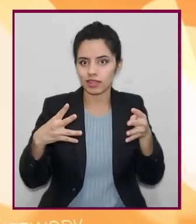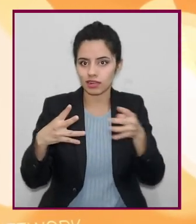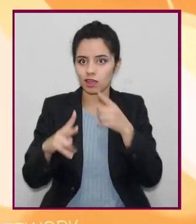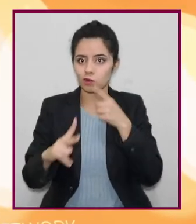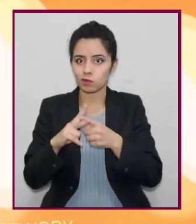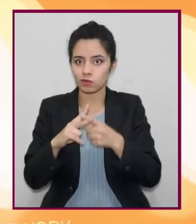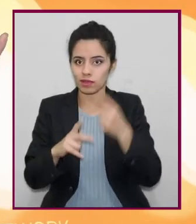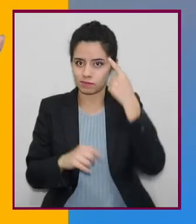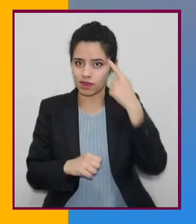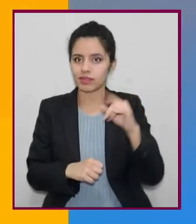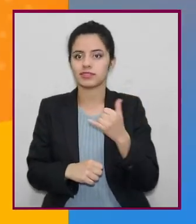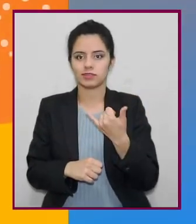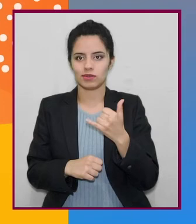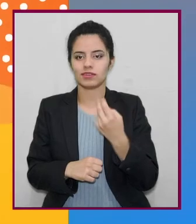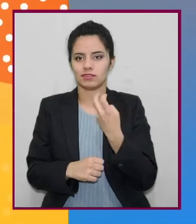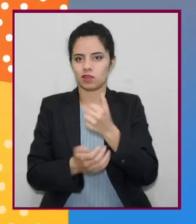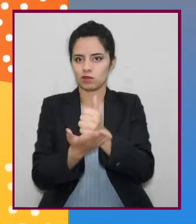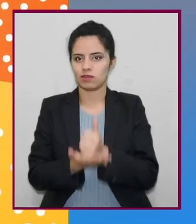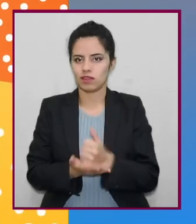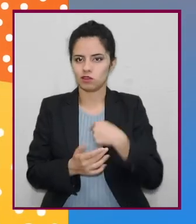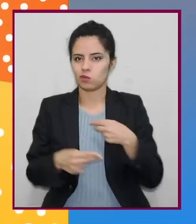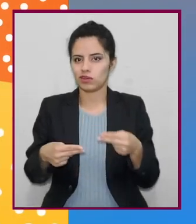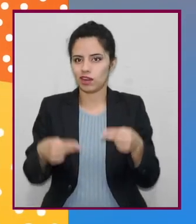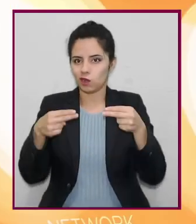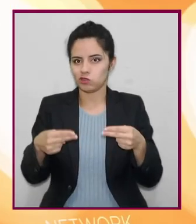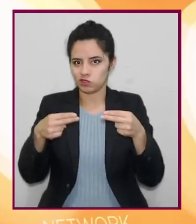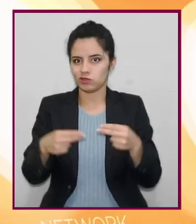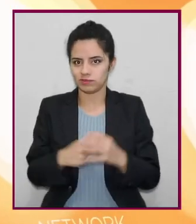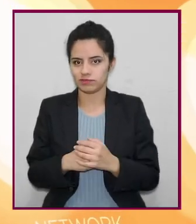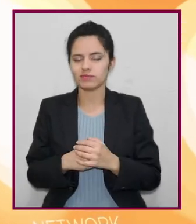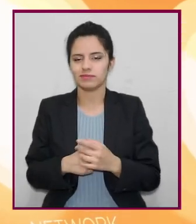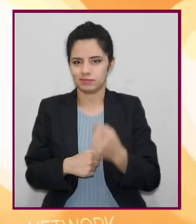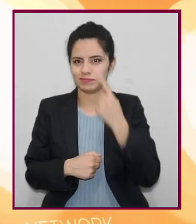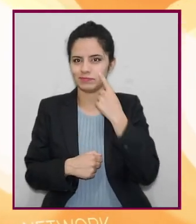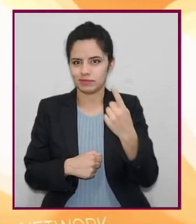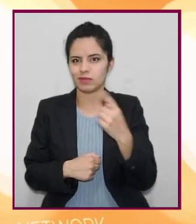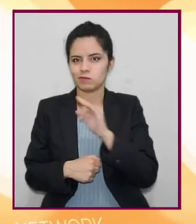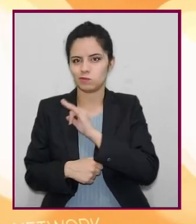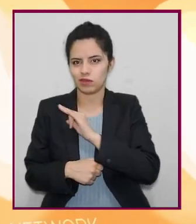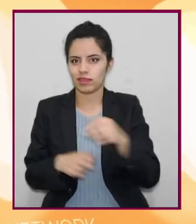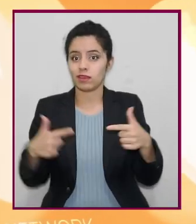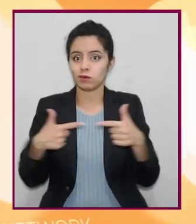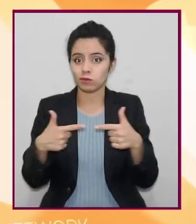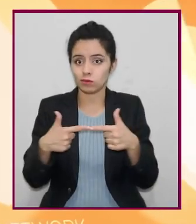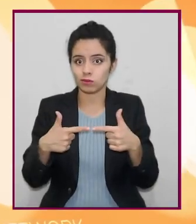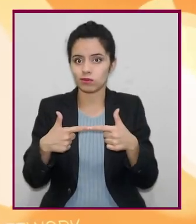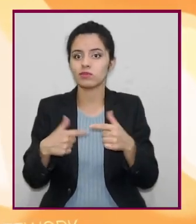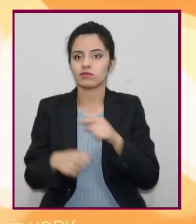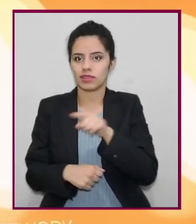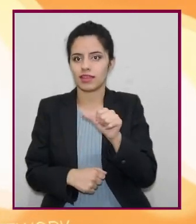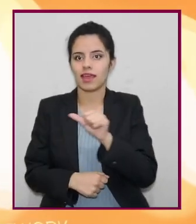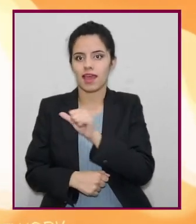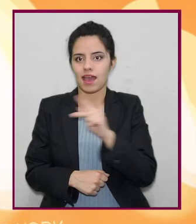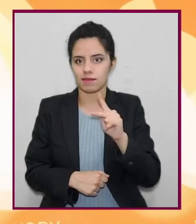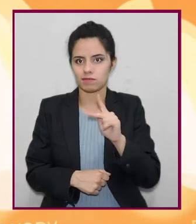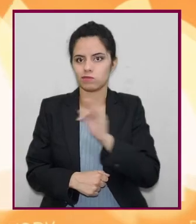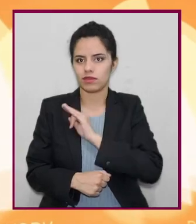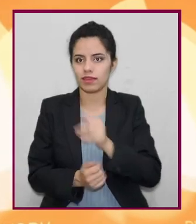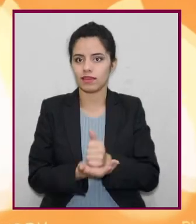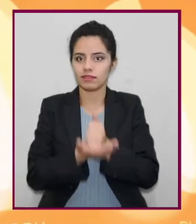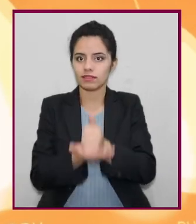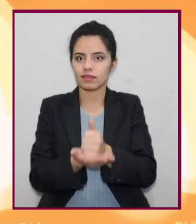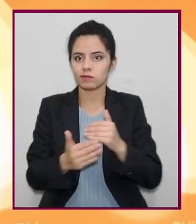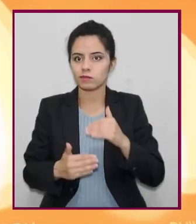para el smartphone. Y eso me puede ayudar para mi negocio de gomitas. Vamos a ver las alternativas que nos ofrece Google y una app que nos respalde